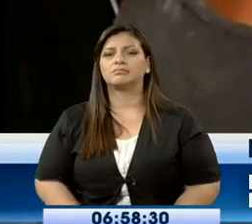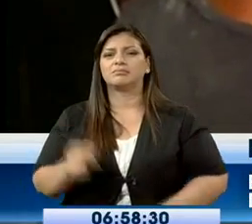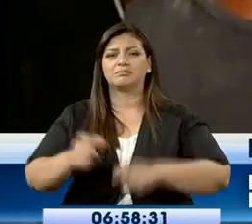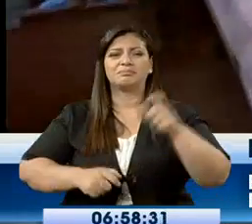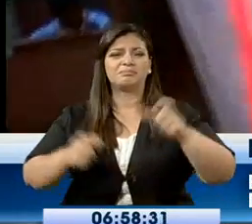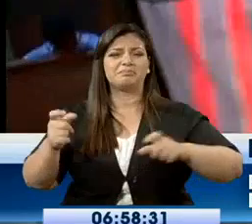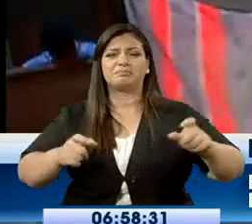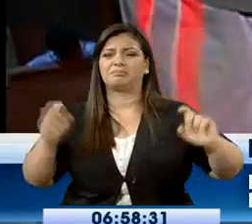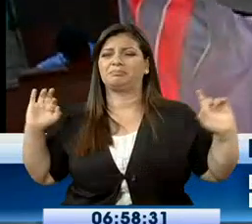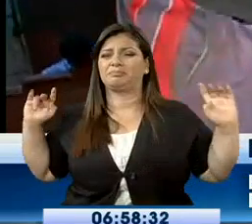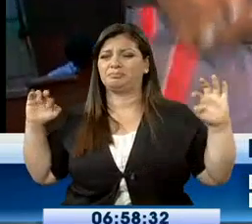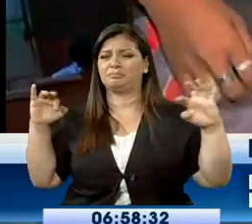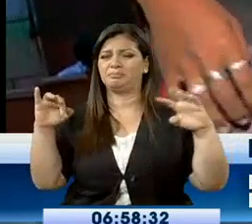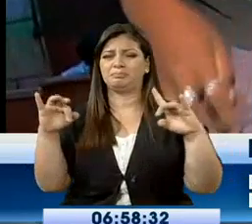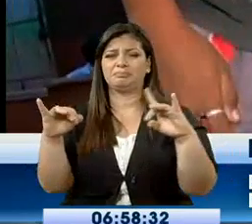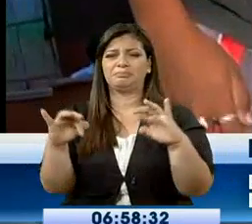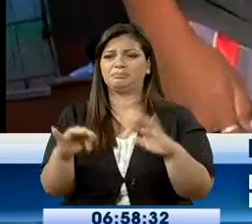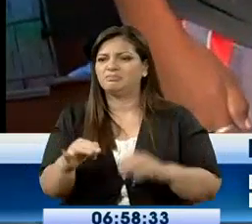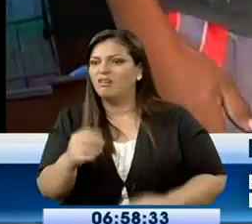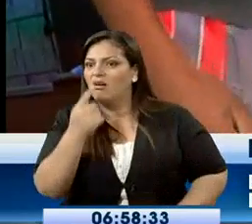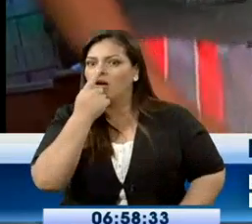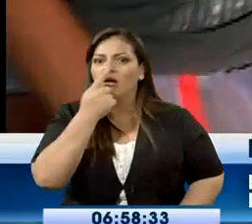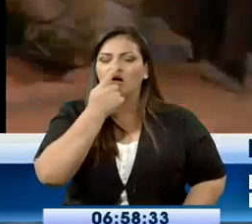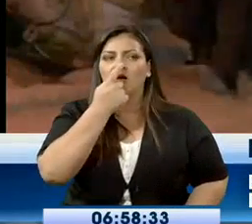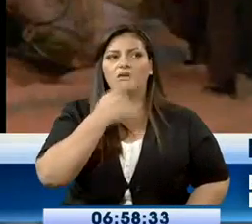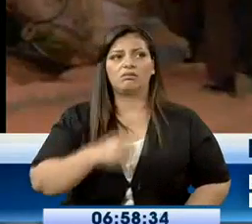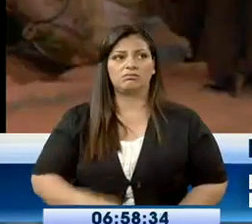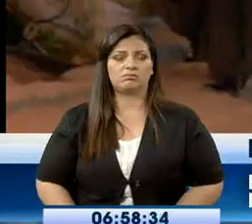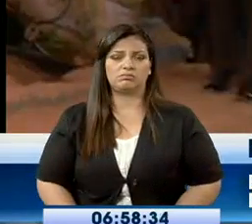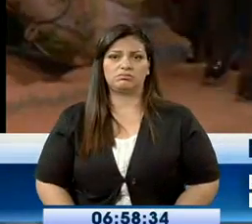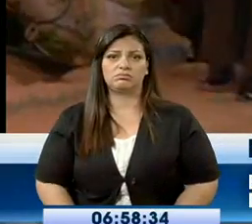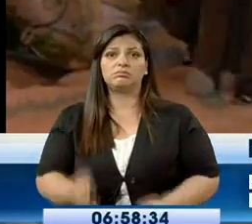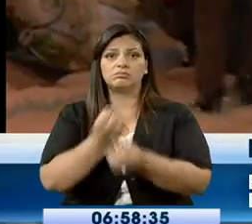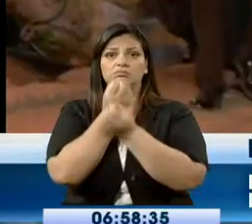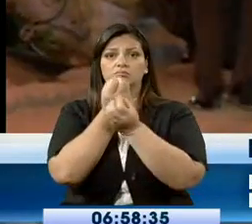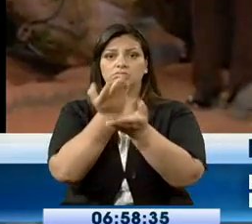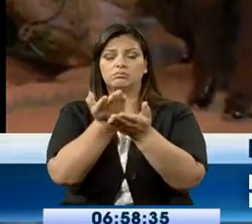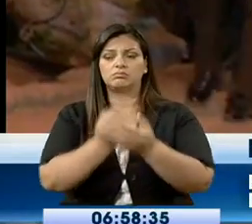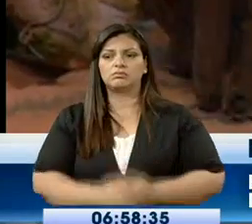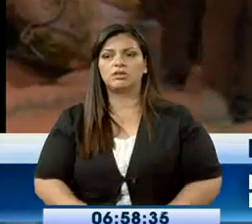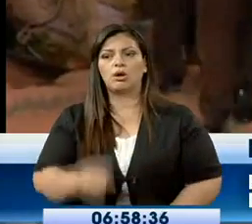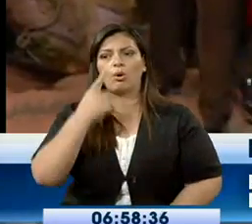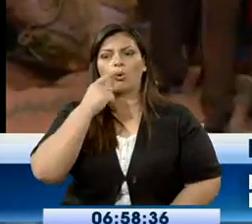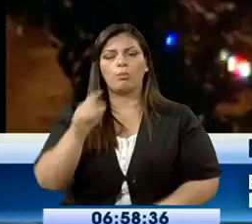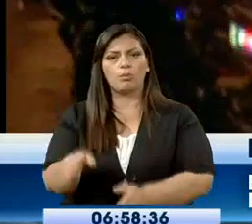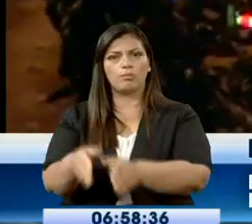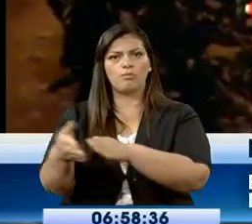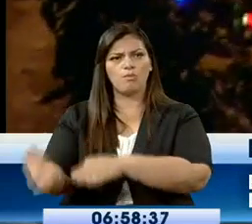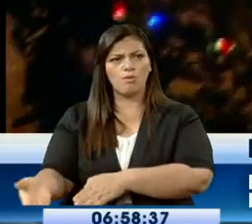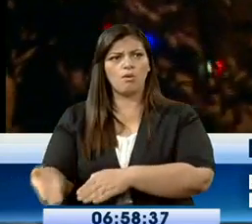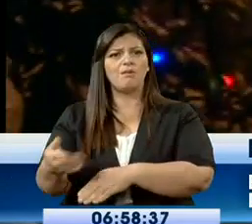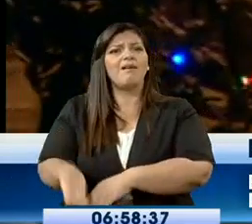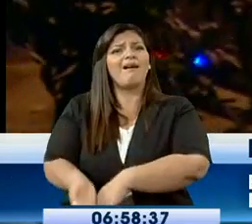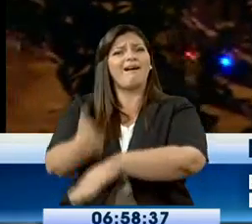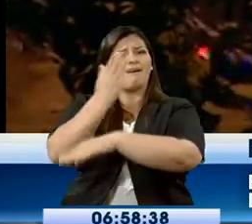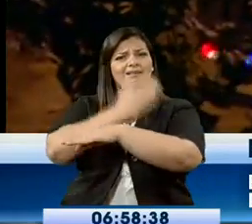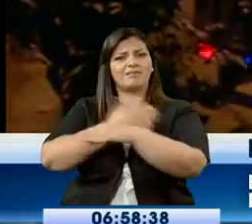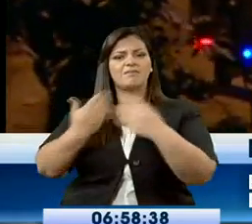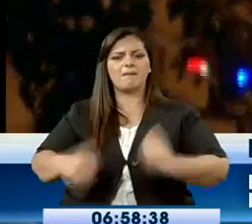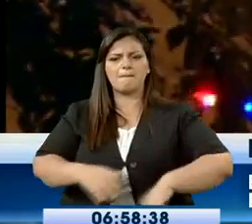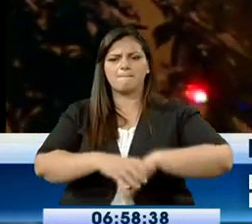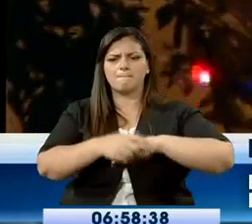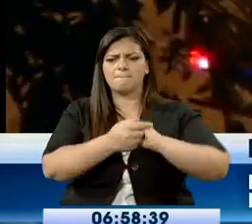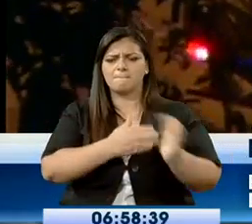niños. Moradores del sector daban cuenta que el ahora fallecido ya había atentado contra su vida en